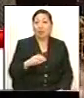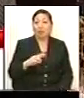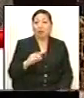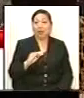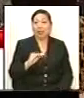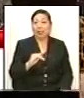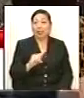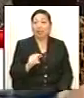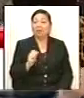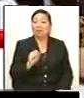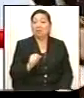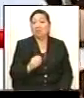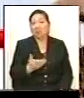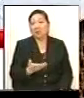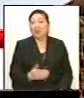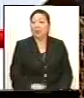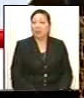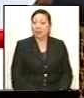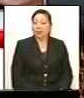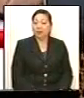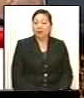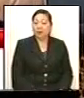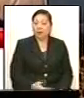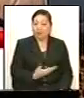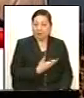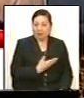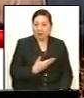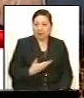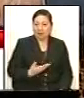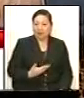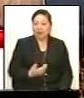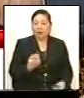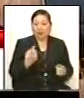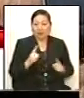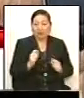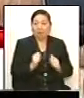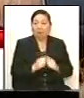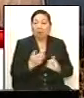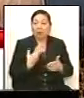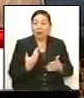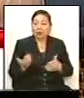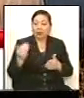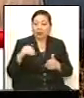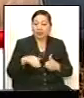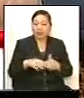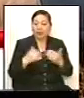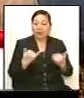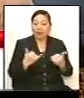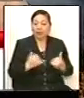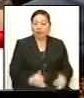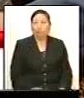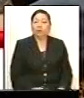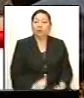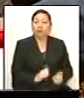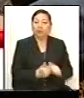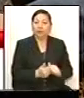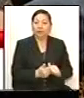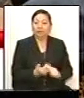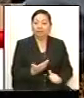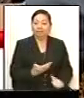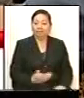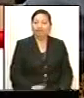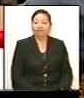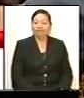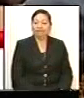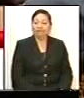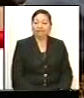Ancash para ver si el Ejecutivo estaría de acuerdo poder incluir en los cambios que le ha solicitado,